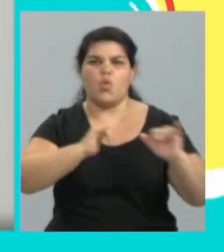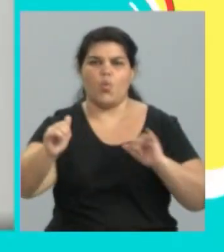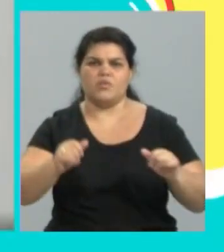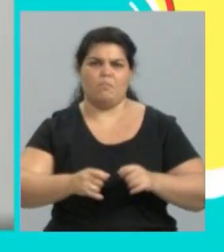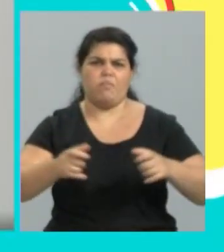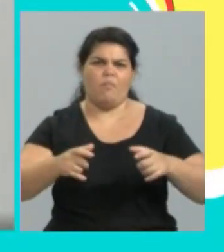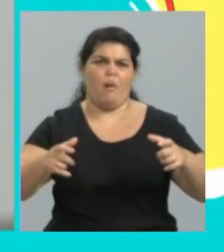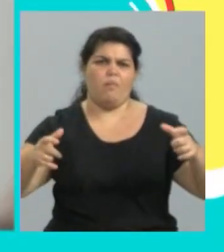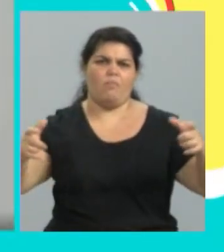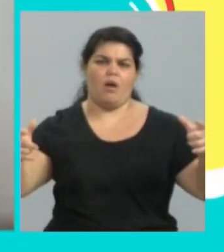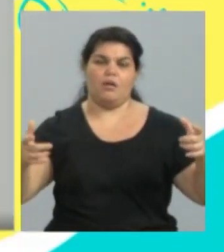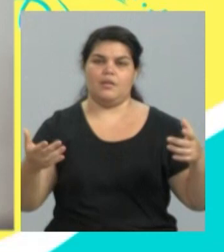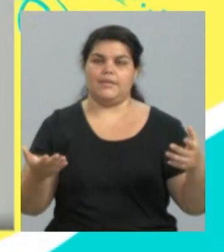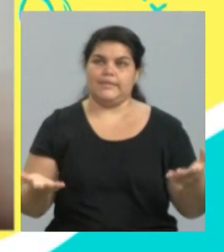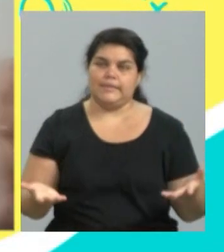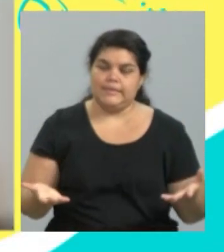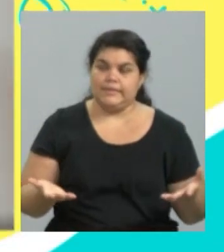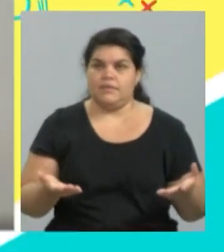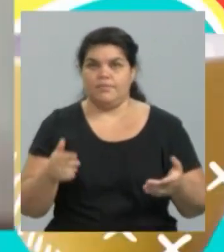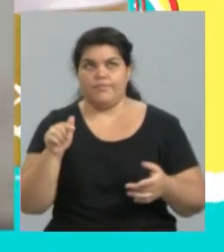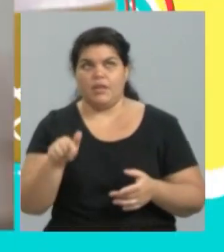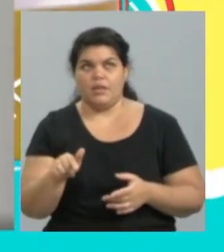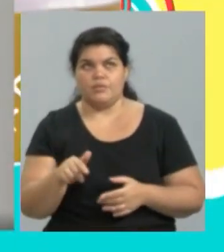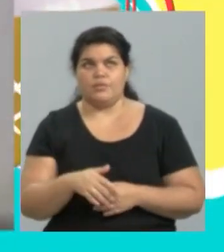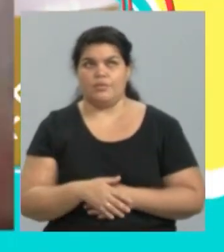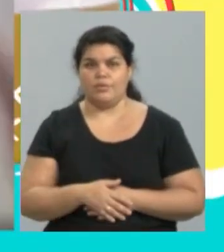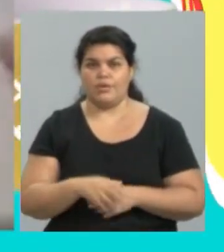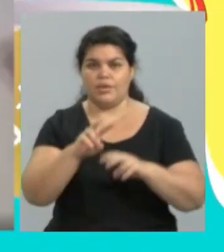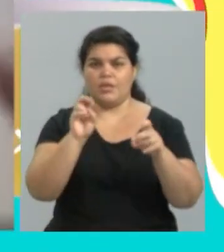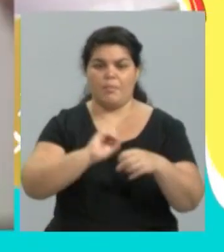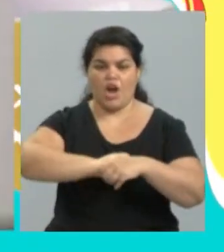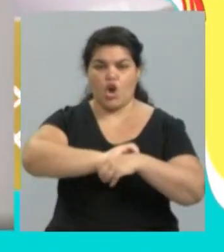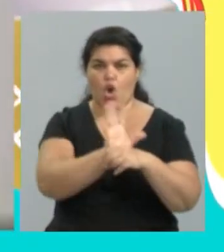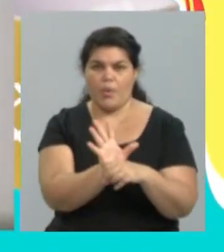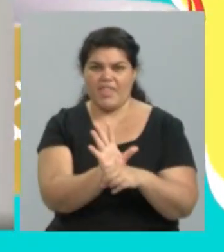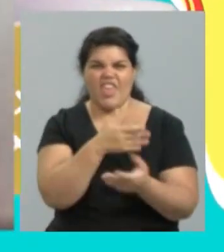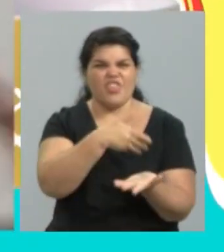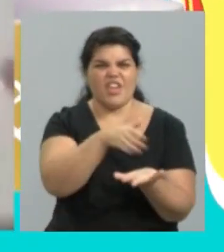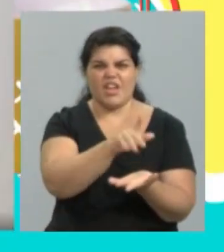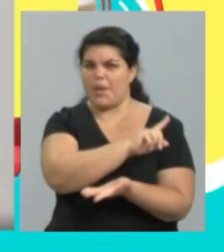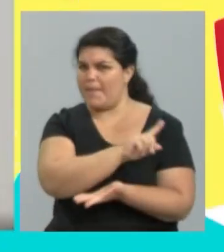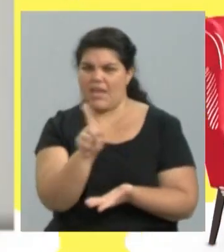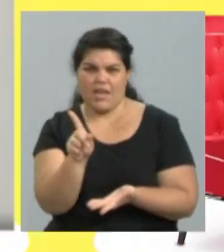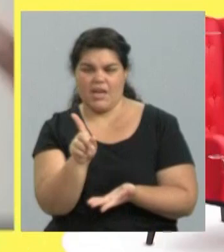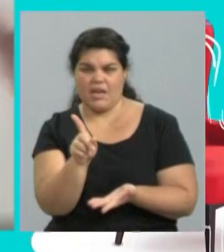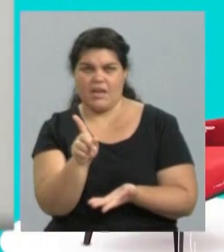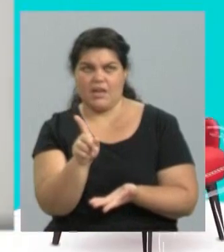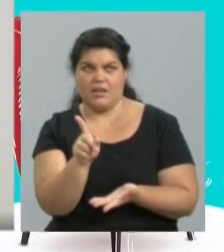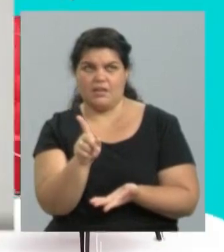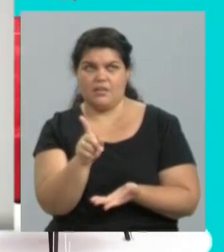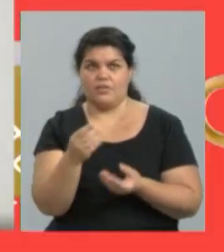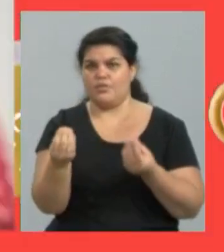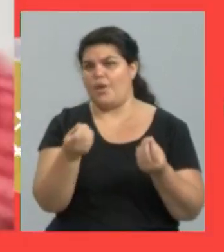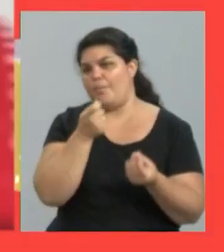Claro. también había como una cuestión de atravesar, o sea, como que COVID no discrimina, entonces, si eras